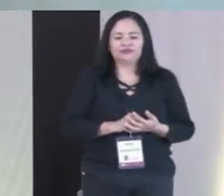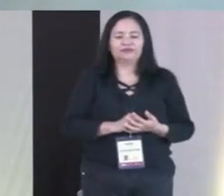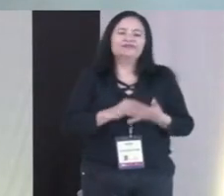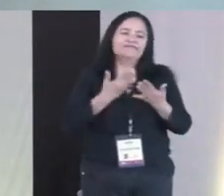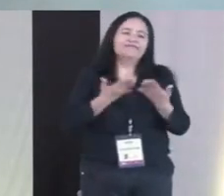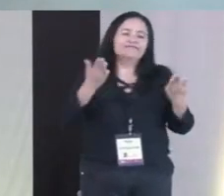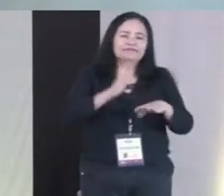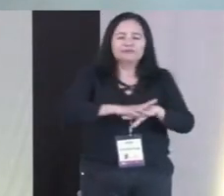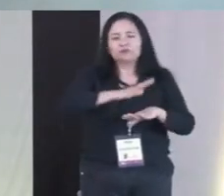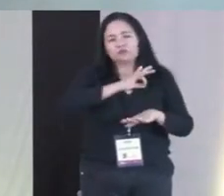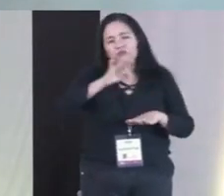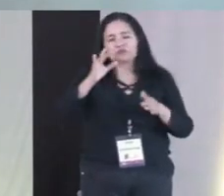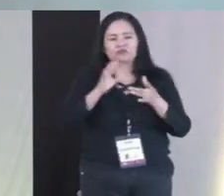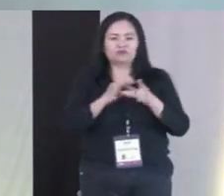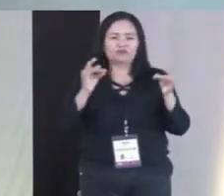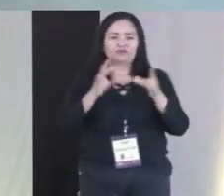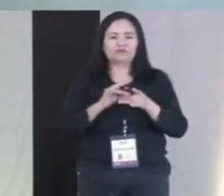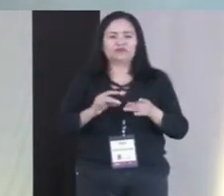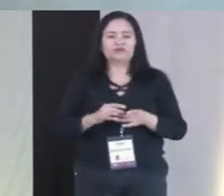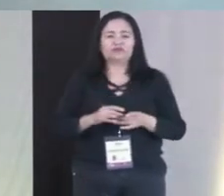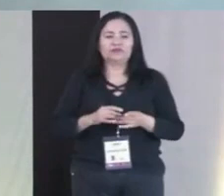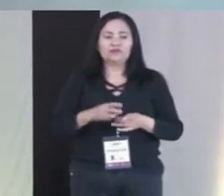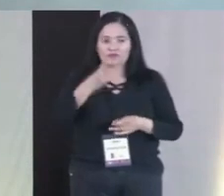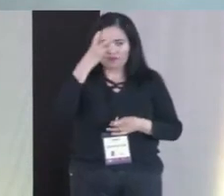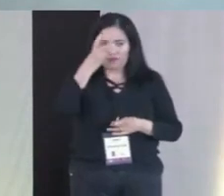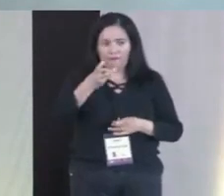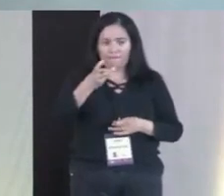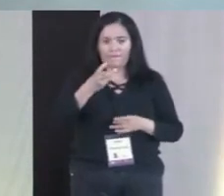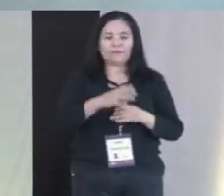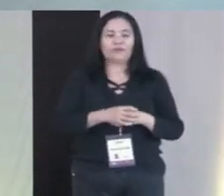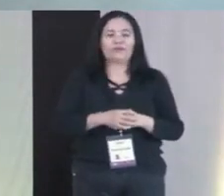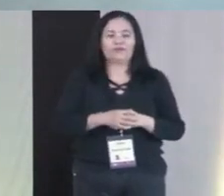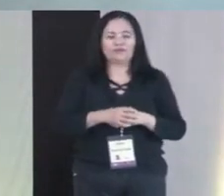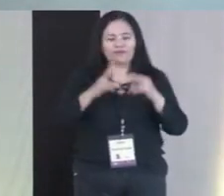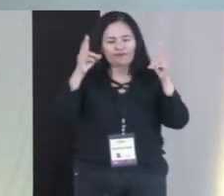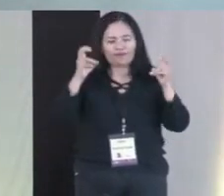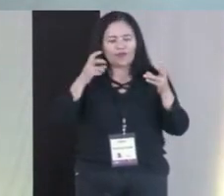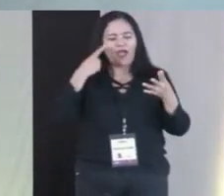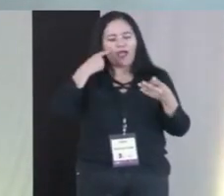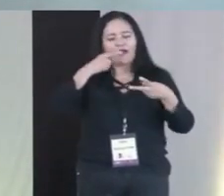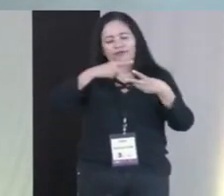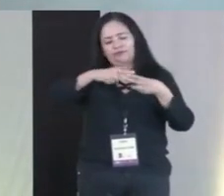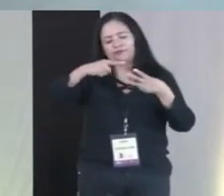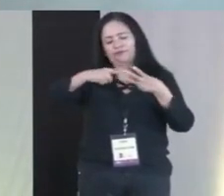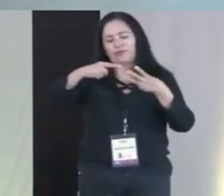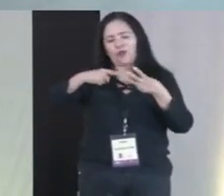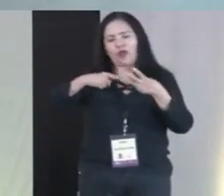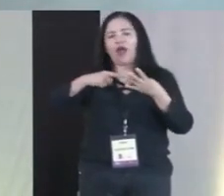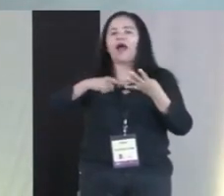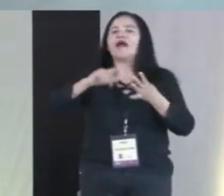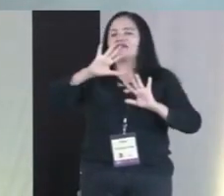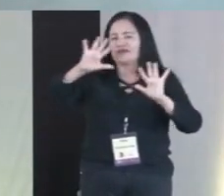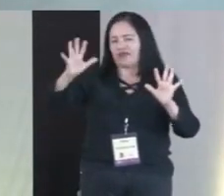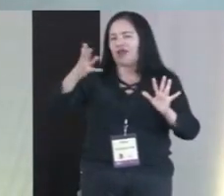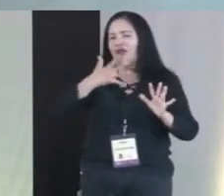¿Qué más les puedo decir? Bueno, con estos elementos ya tenía yo lo fundamental